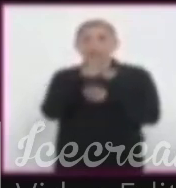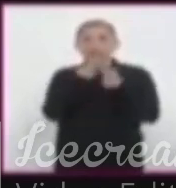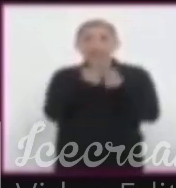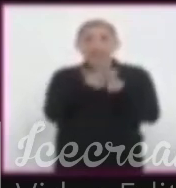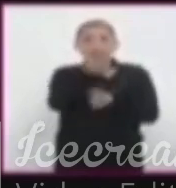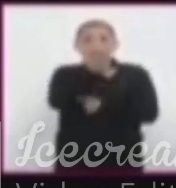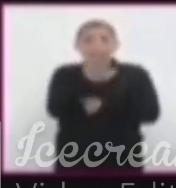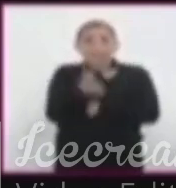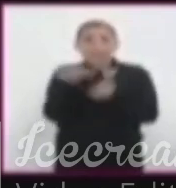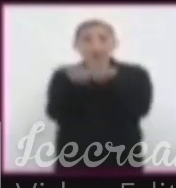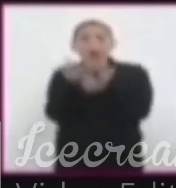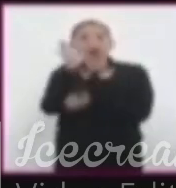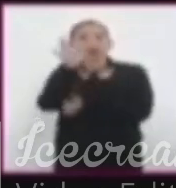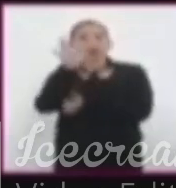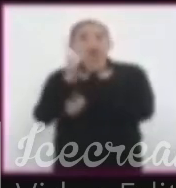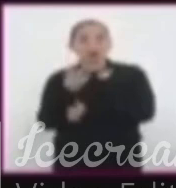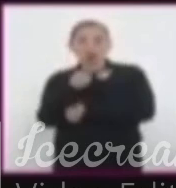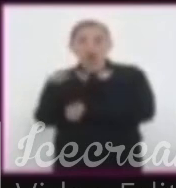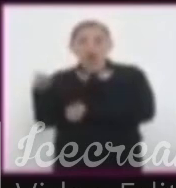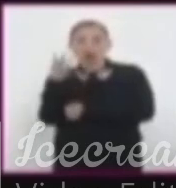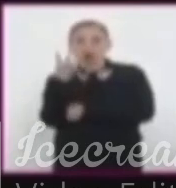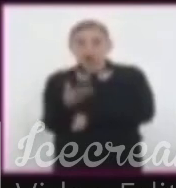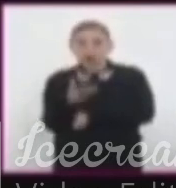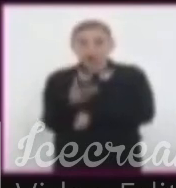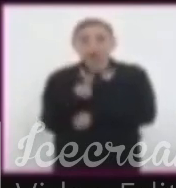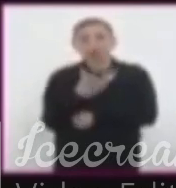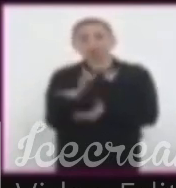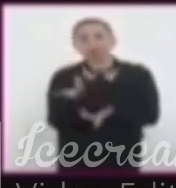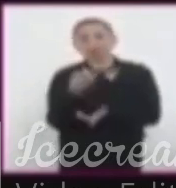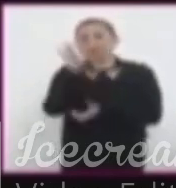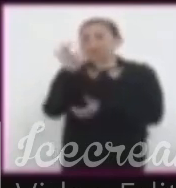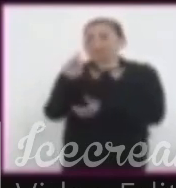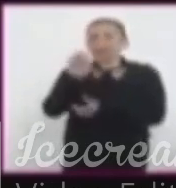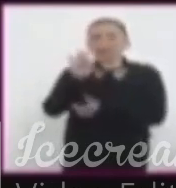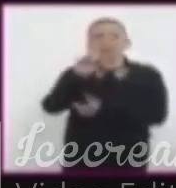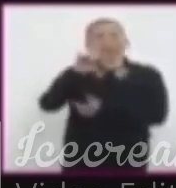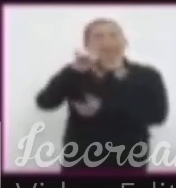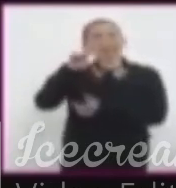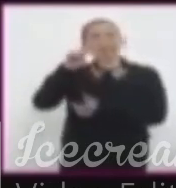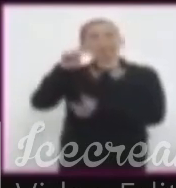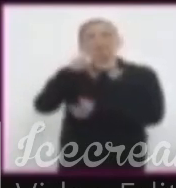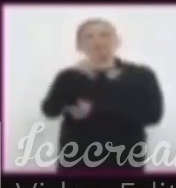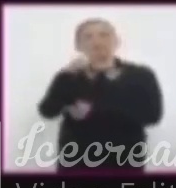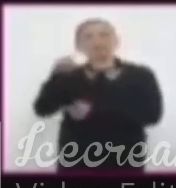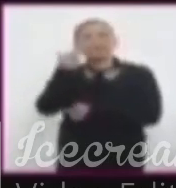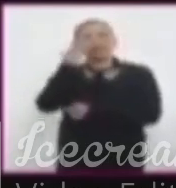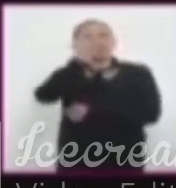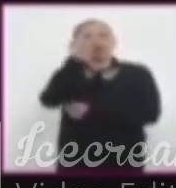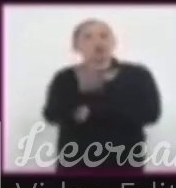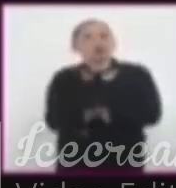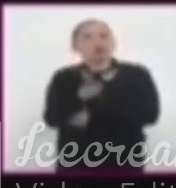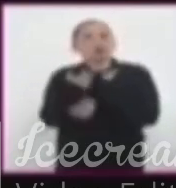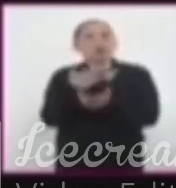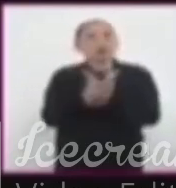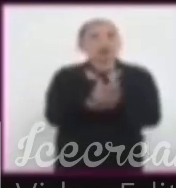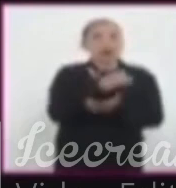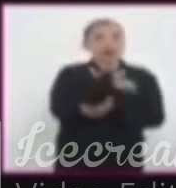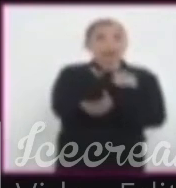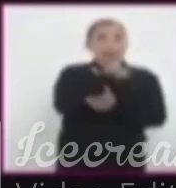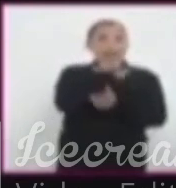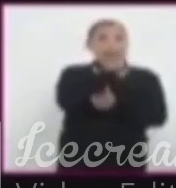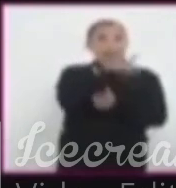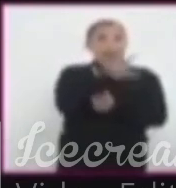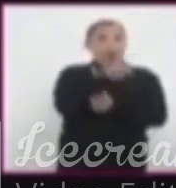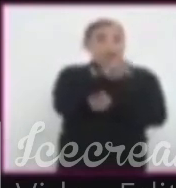está expresado como una fracción y nos están preguntando qué porcentaje es 100 de 80. Si nos hubieran preguntado qué fracción es 100 de 80,